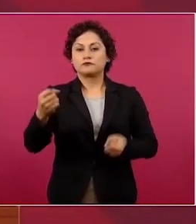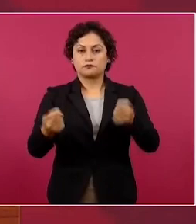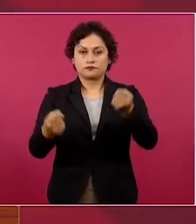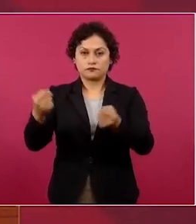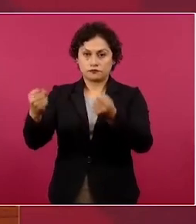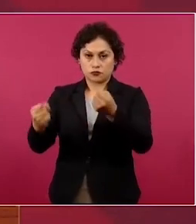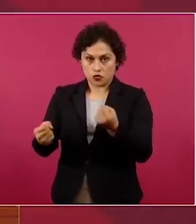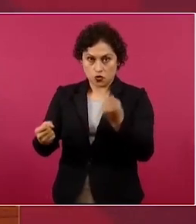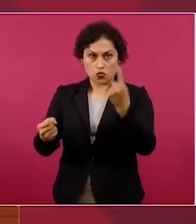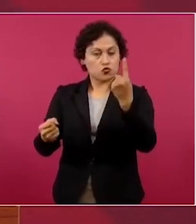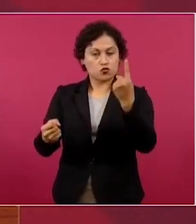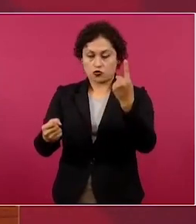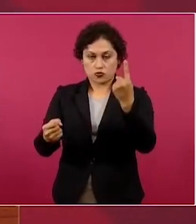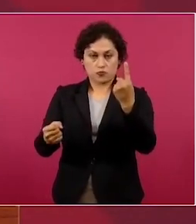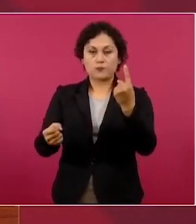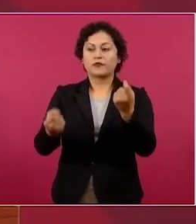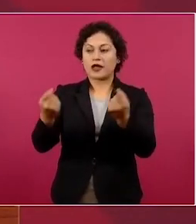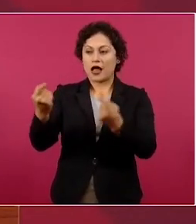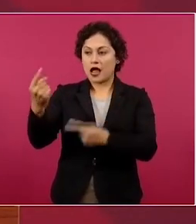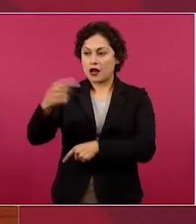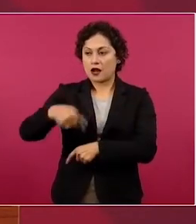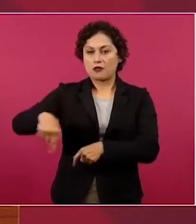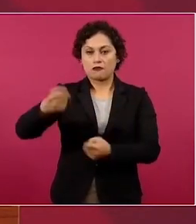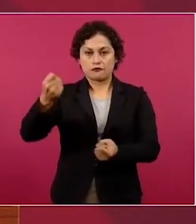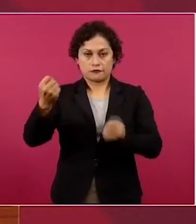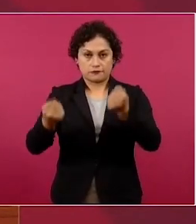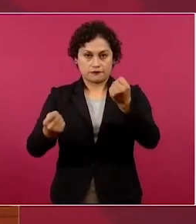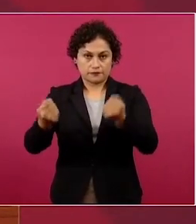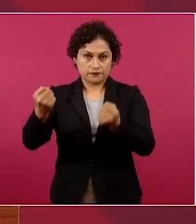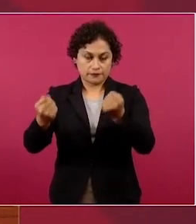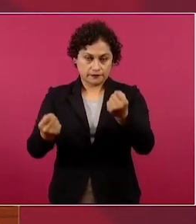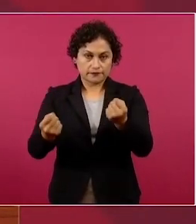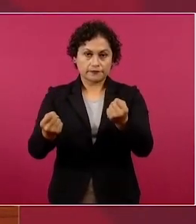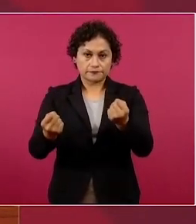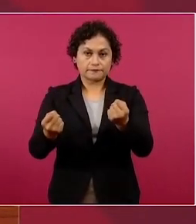uno, sino vehículos que